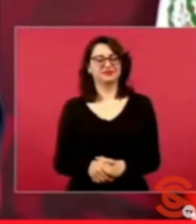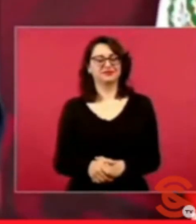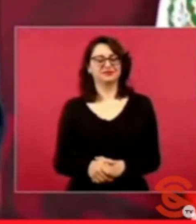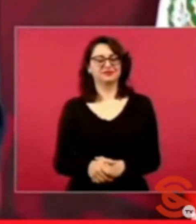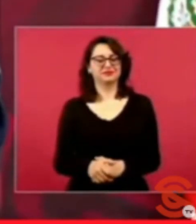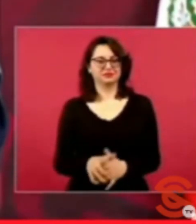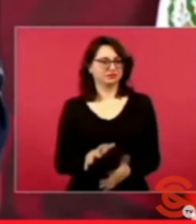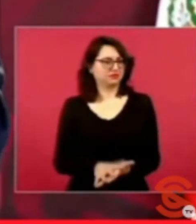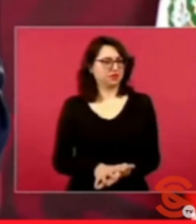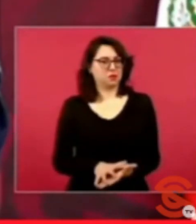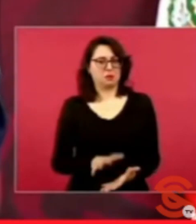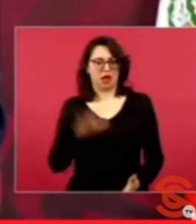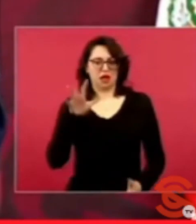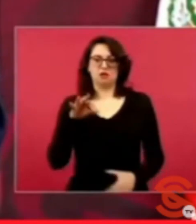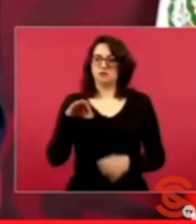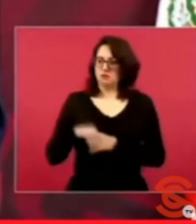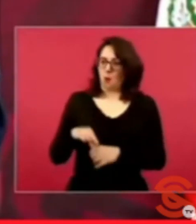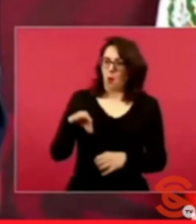de mayoría, no pluri.